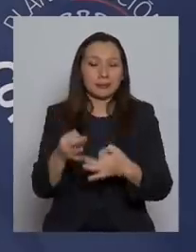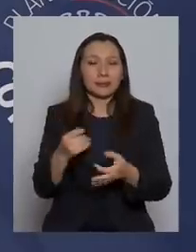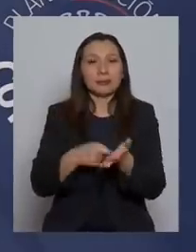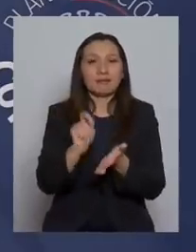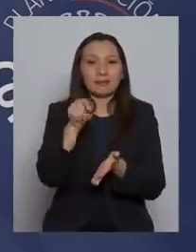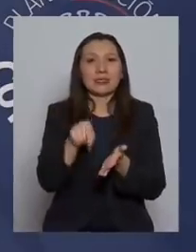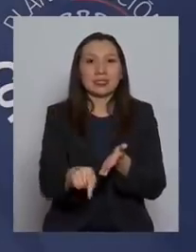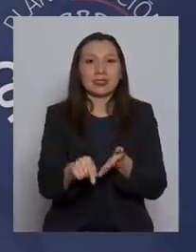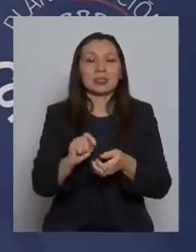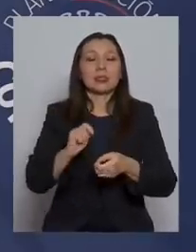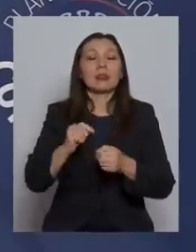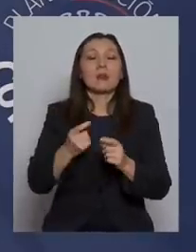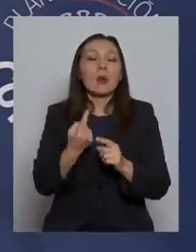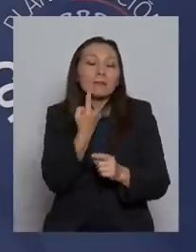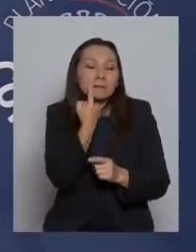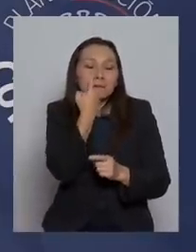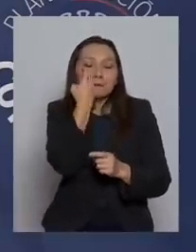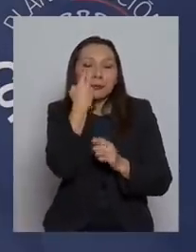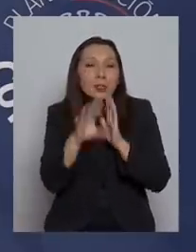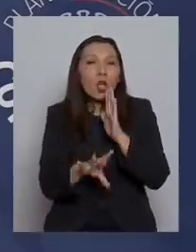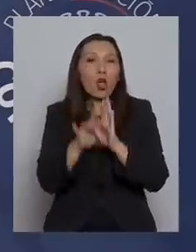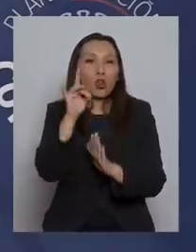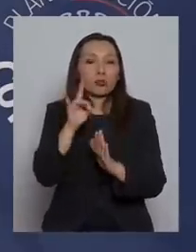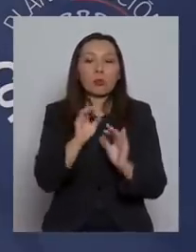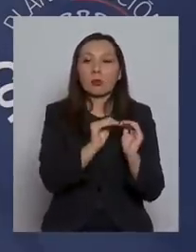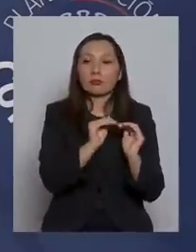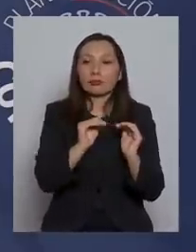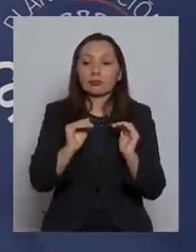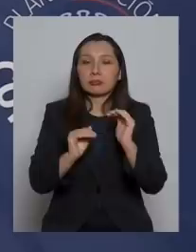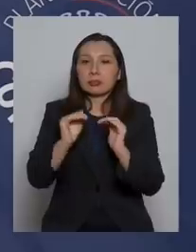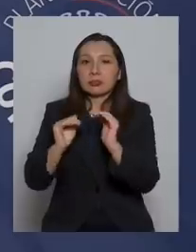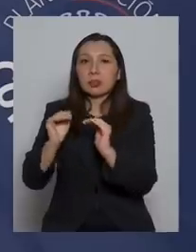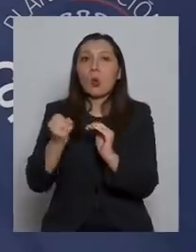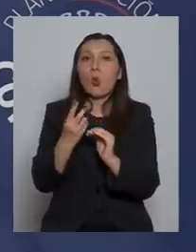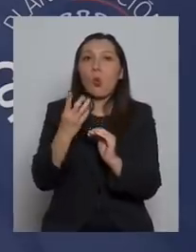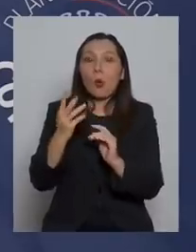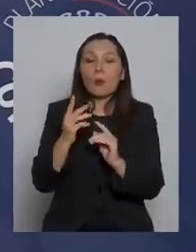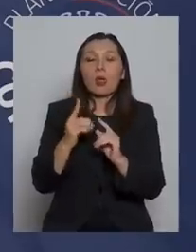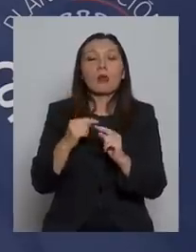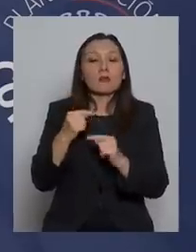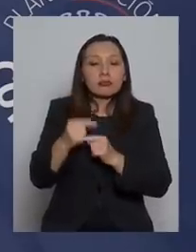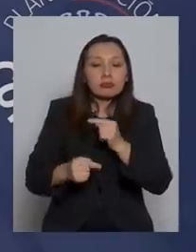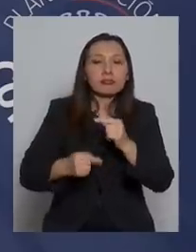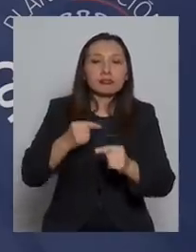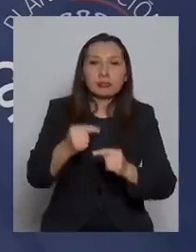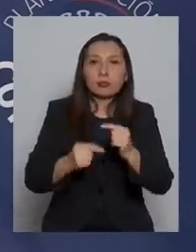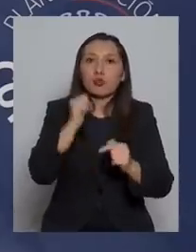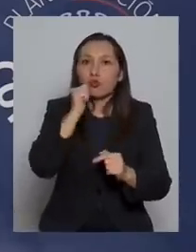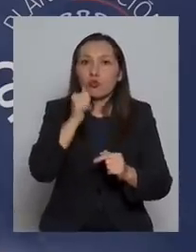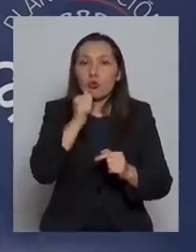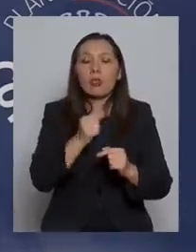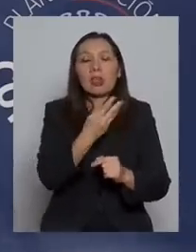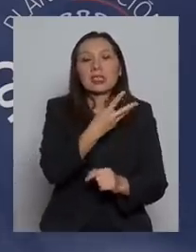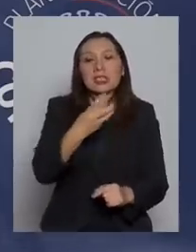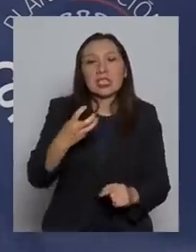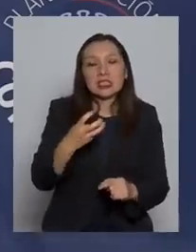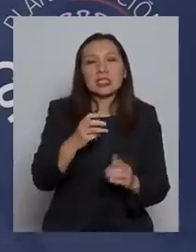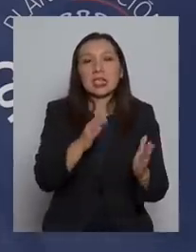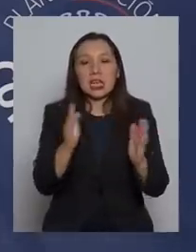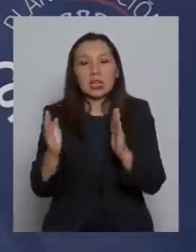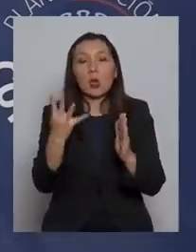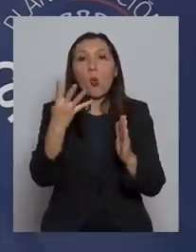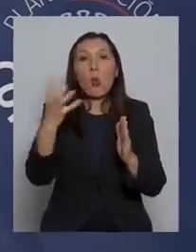diagnosticadas por el examen de PCR estable, con una progresión que avanza entre 300